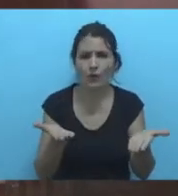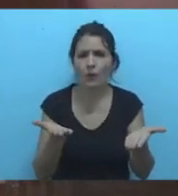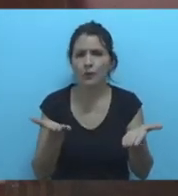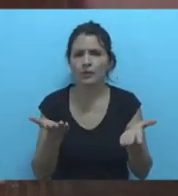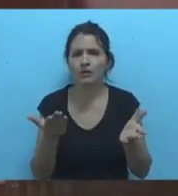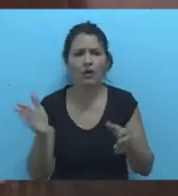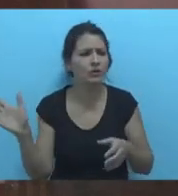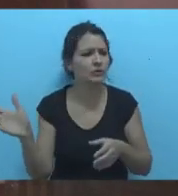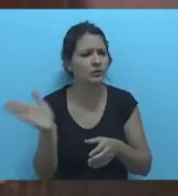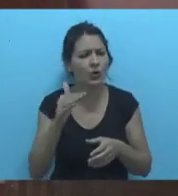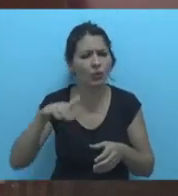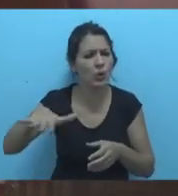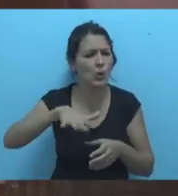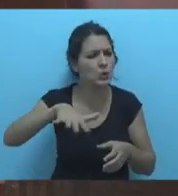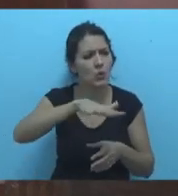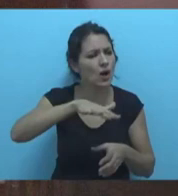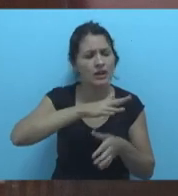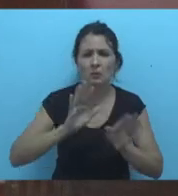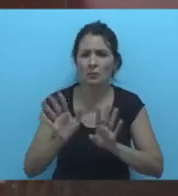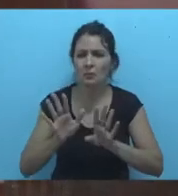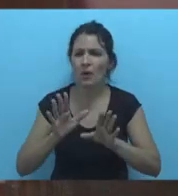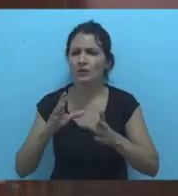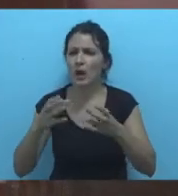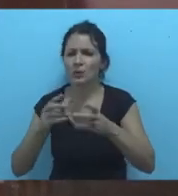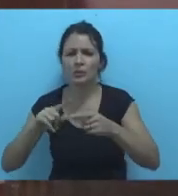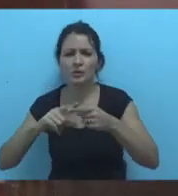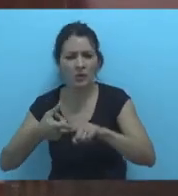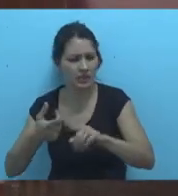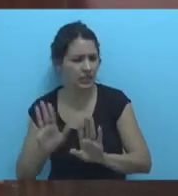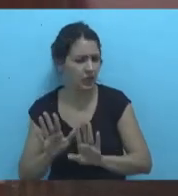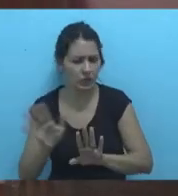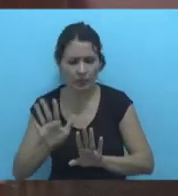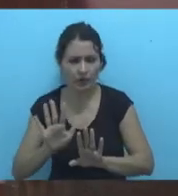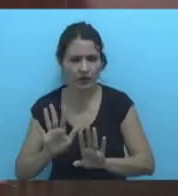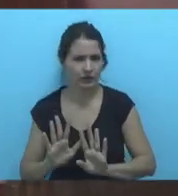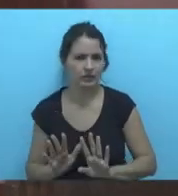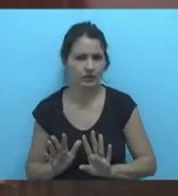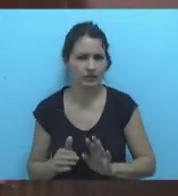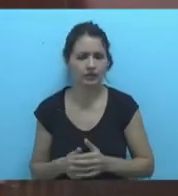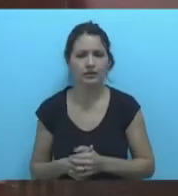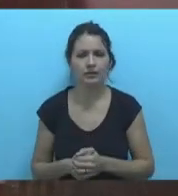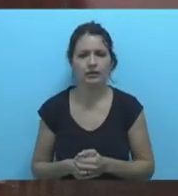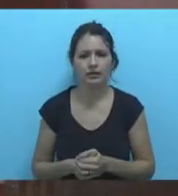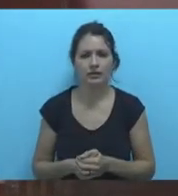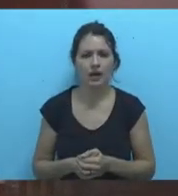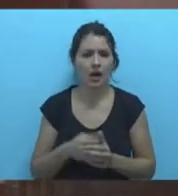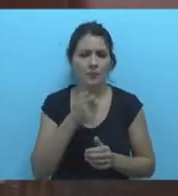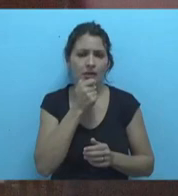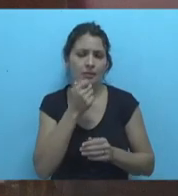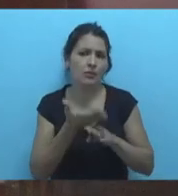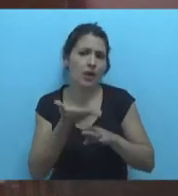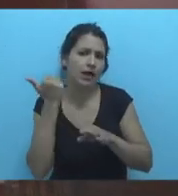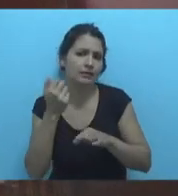que nosotros ponderamos inclusive políticamente porque era un plan de acceso a lo más profundo de las barriadas populares, fue declarado en la